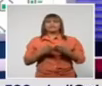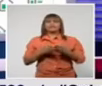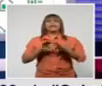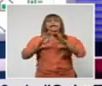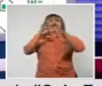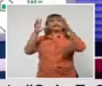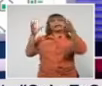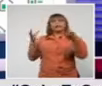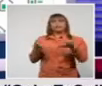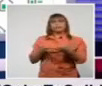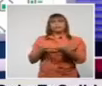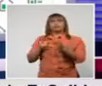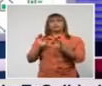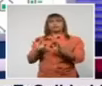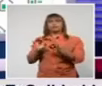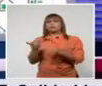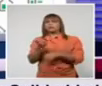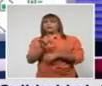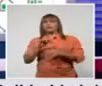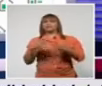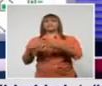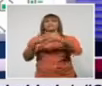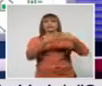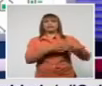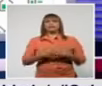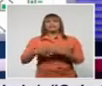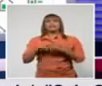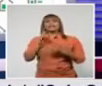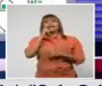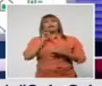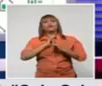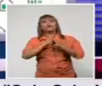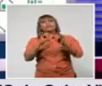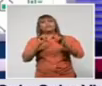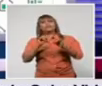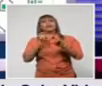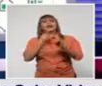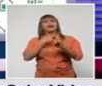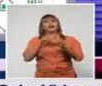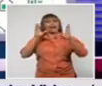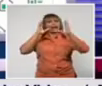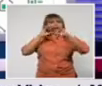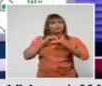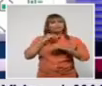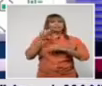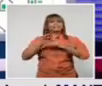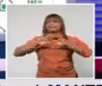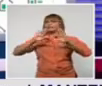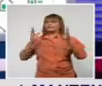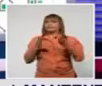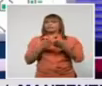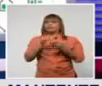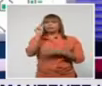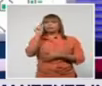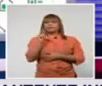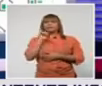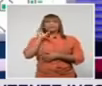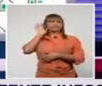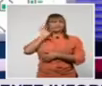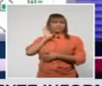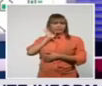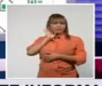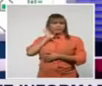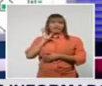compleja sobre todo también en los Estados Unidos, y la noticia le ha dado la vuelta desde anoche a todo el mundo, a partir también de lo publicado